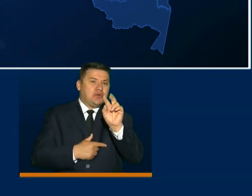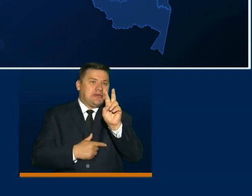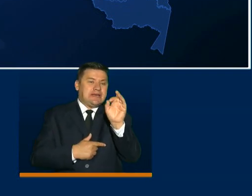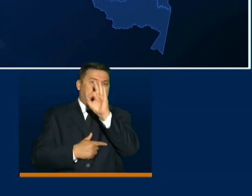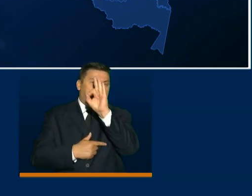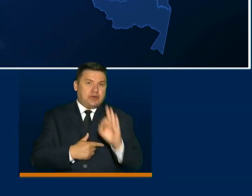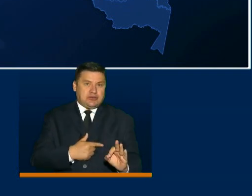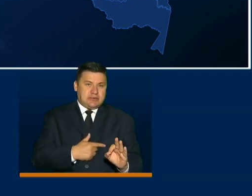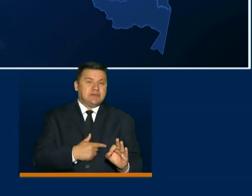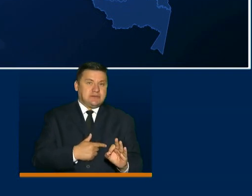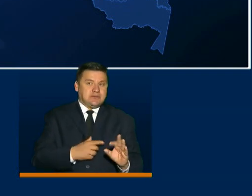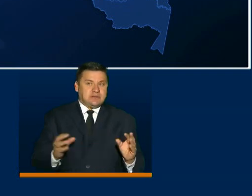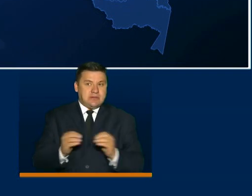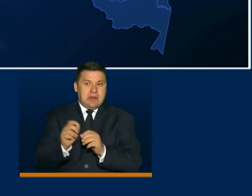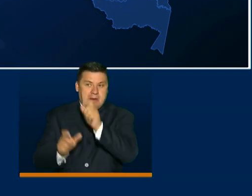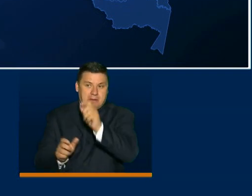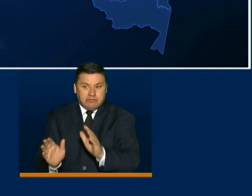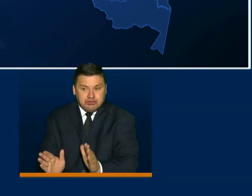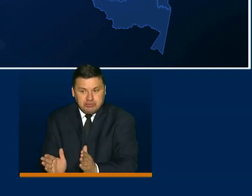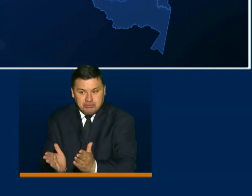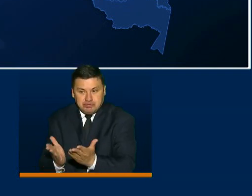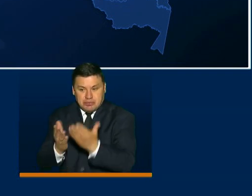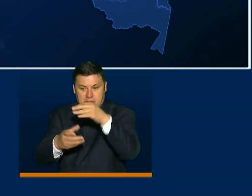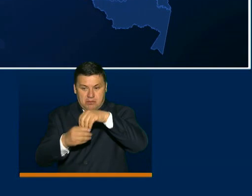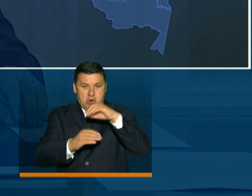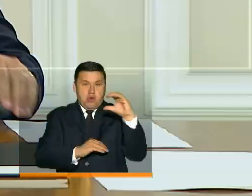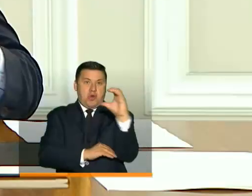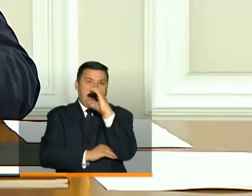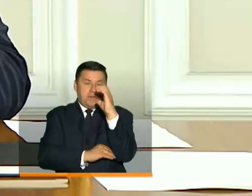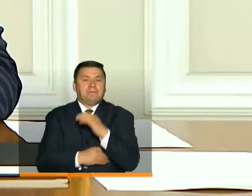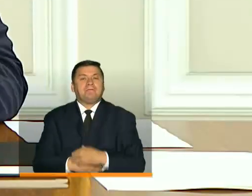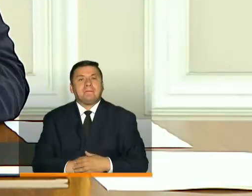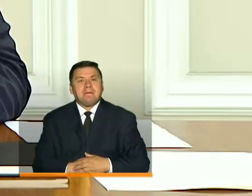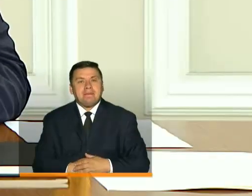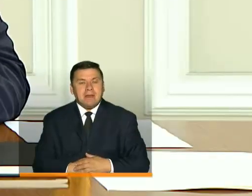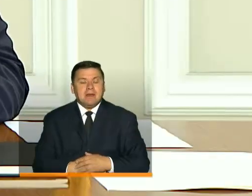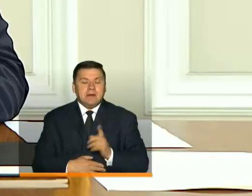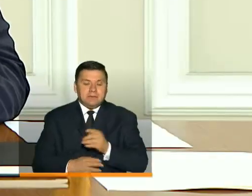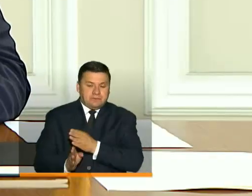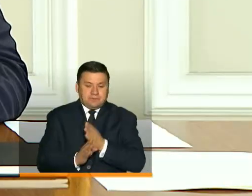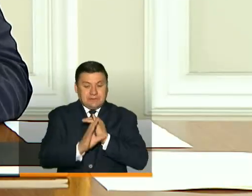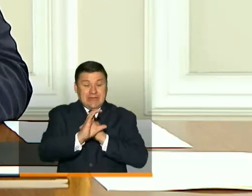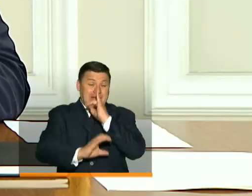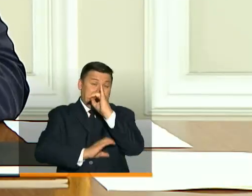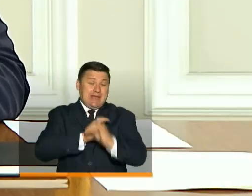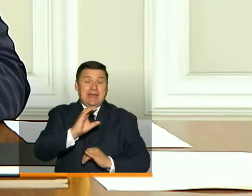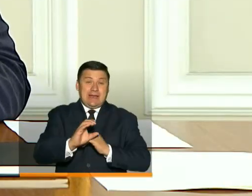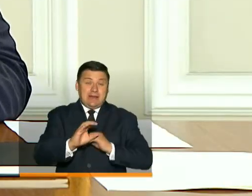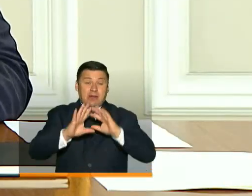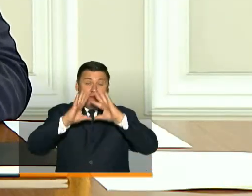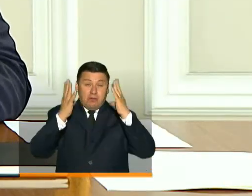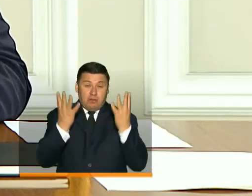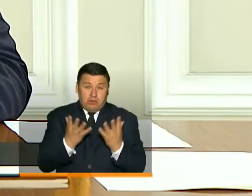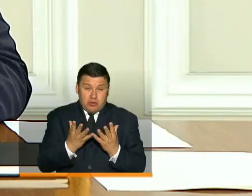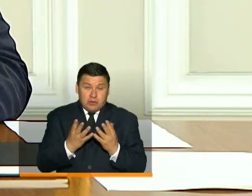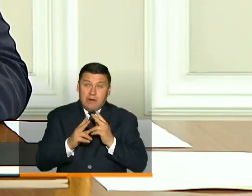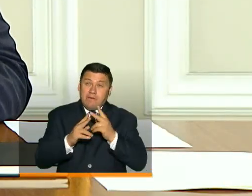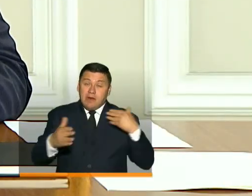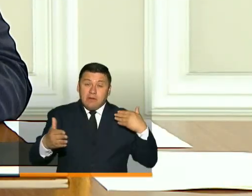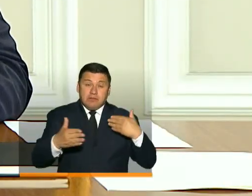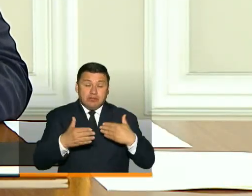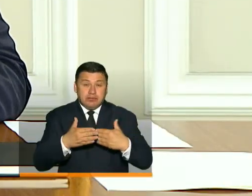55.7% de recuperados en Colombia. Como balance internacional, el mundo registra para la